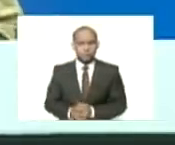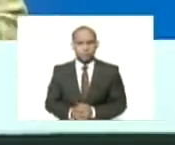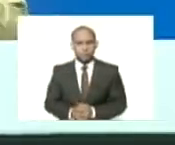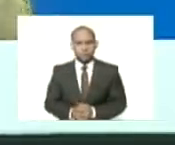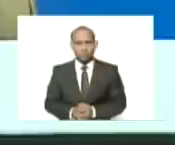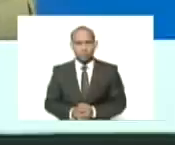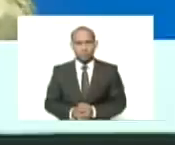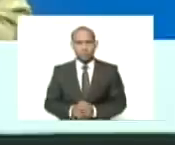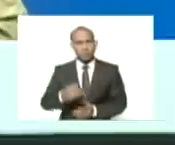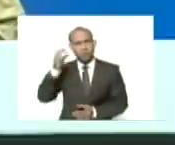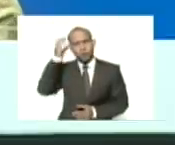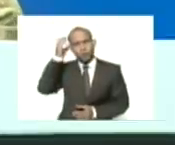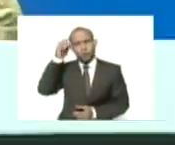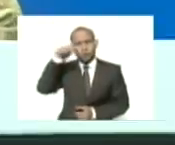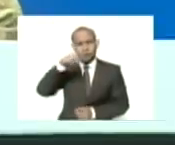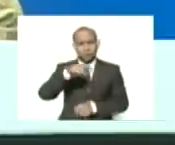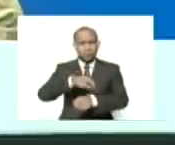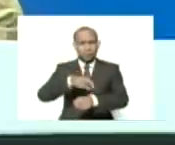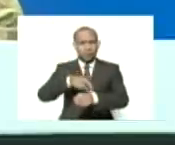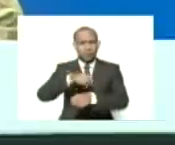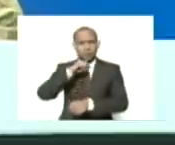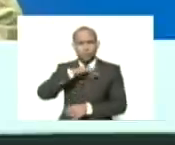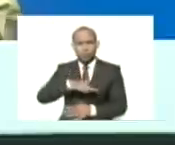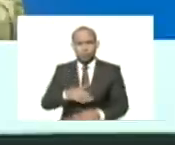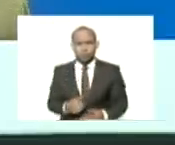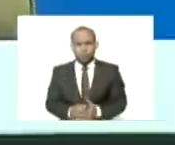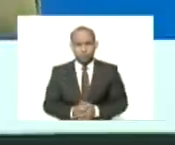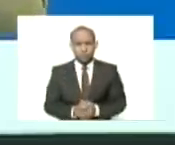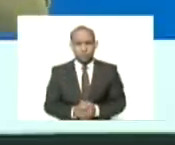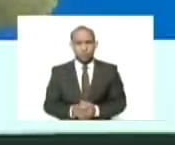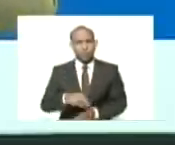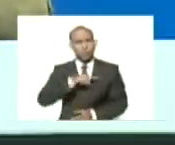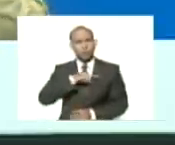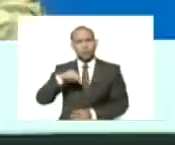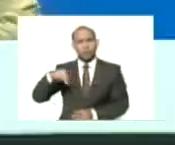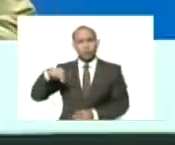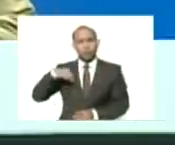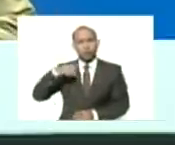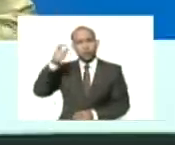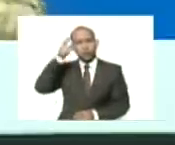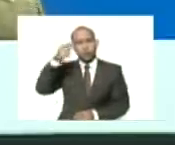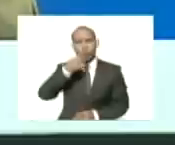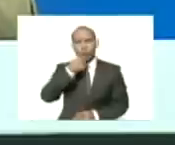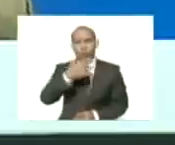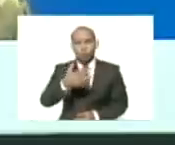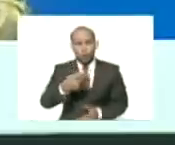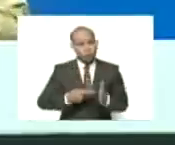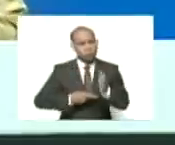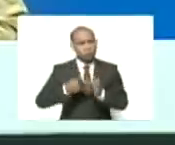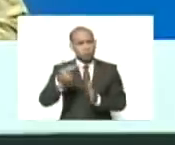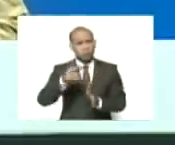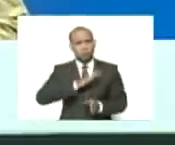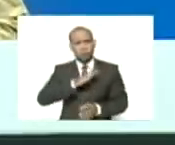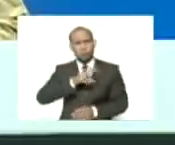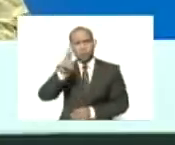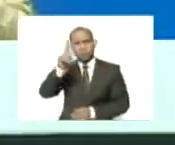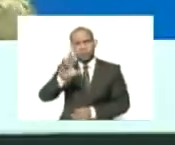La conciencia de este tiempo histórico. Y nosotros, el pueblo bueno y noble de Venezuela, el pueblo